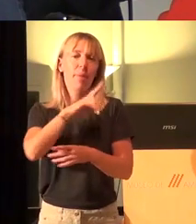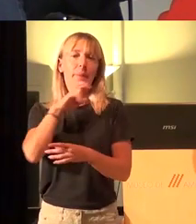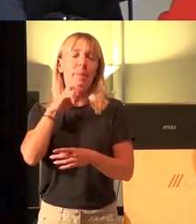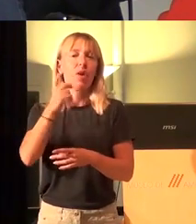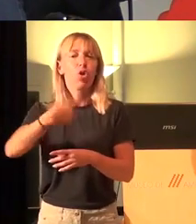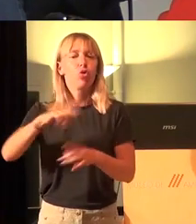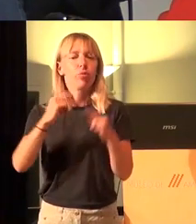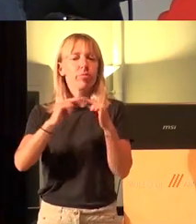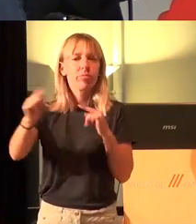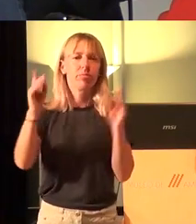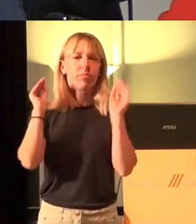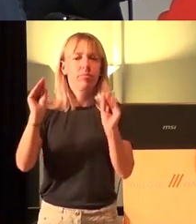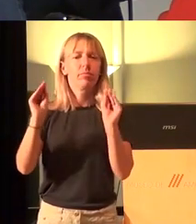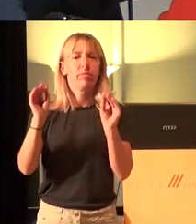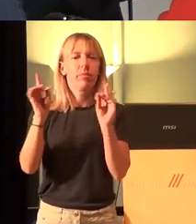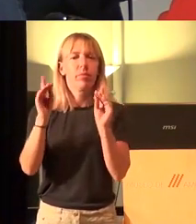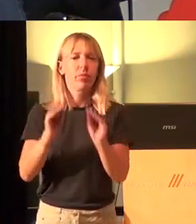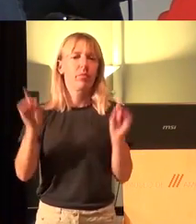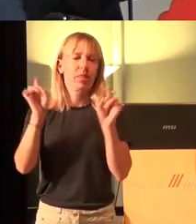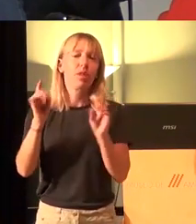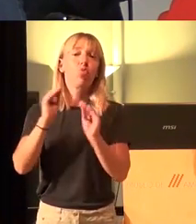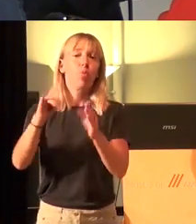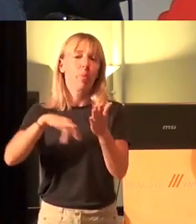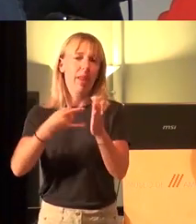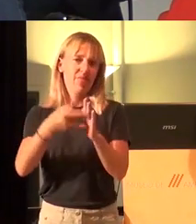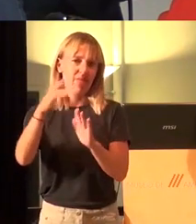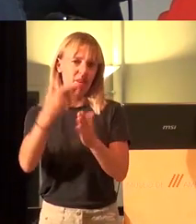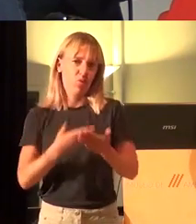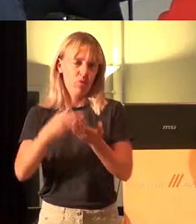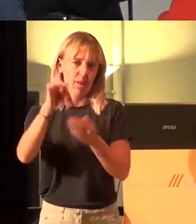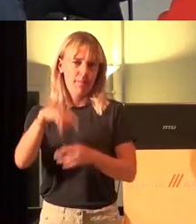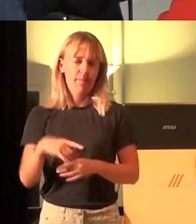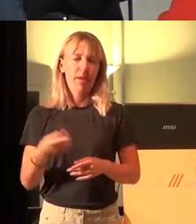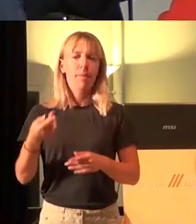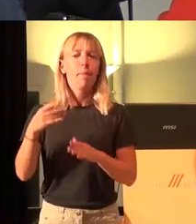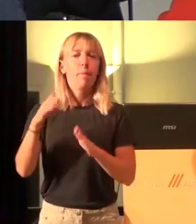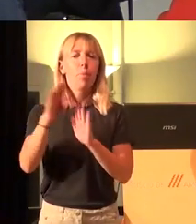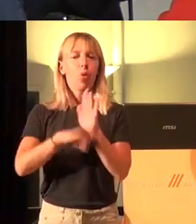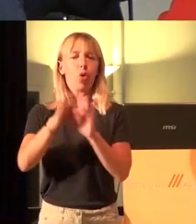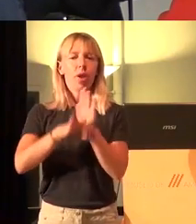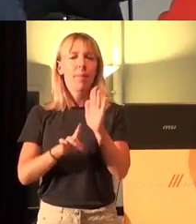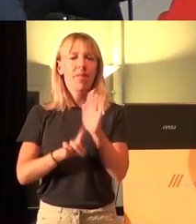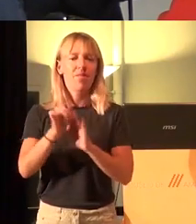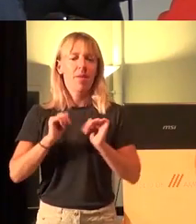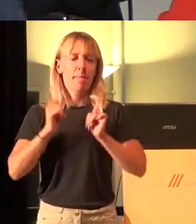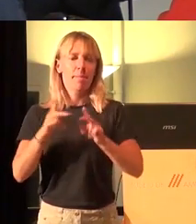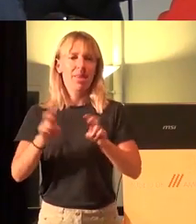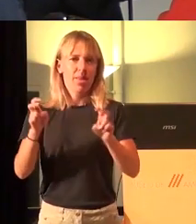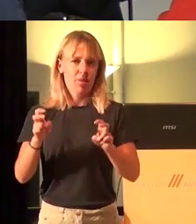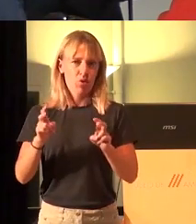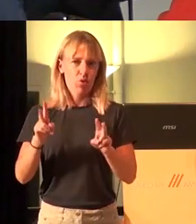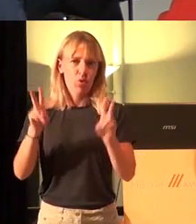que les transmitimos y de su plan de estudios. Entonces, efectivamente, tenemos un programa de emprendimiento e innovación social desde